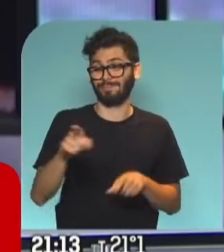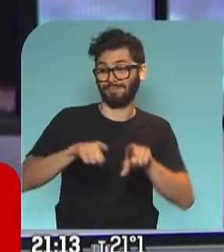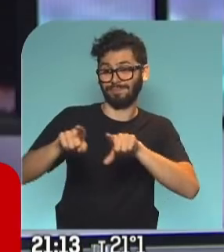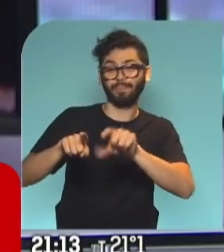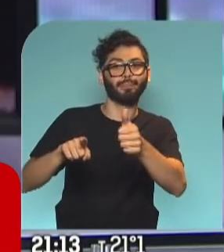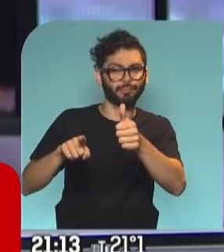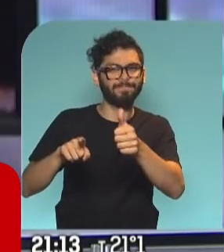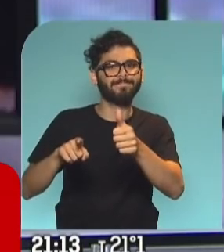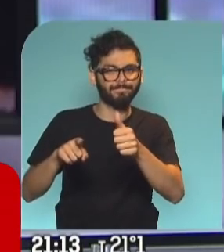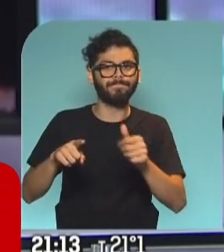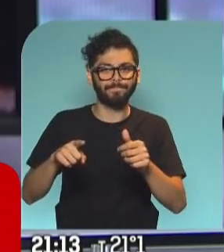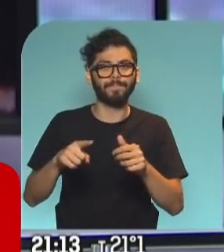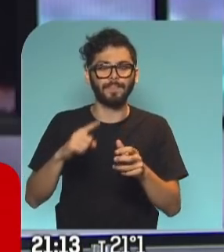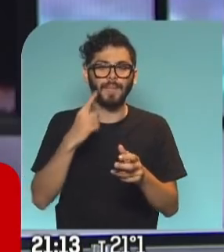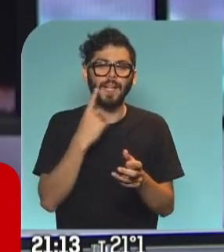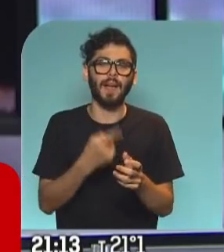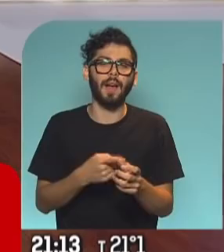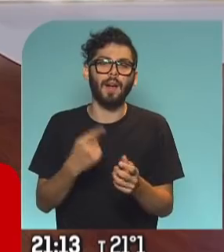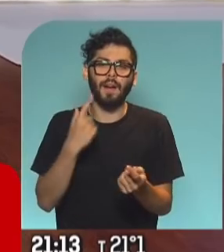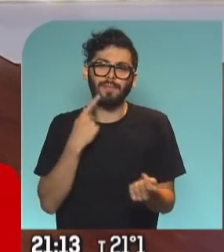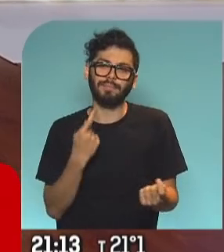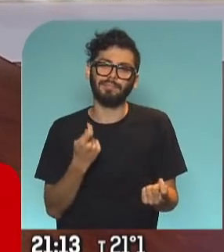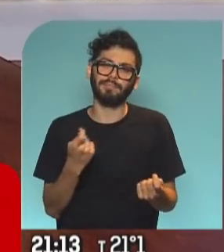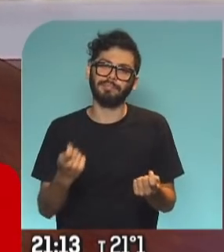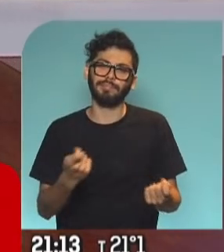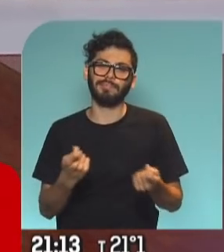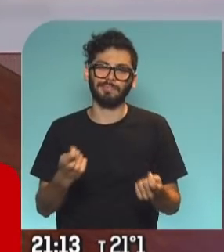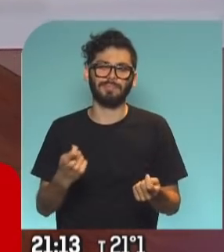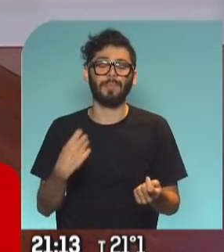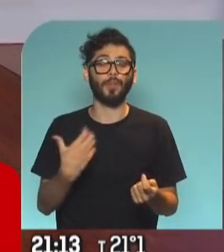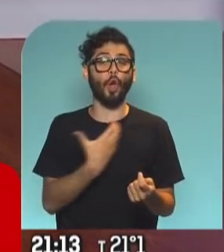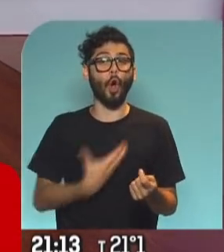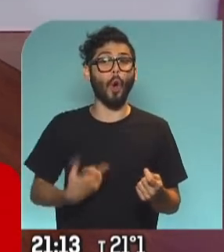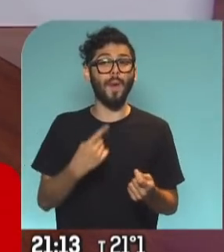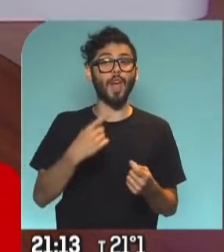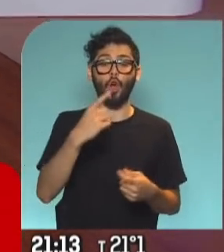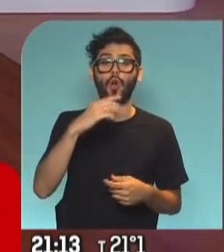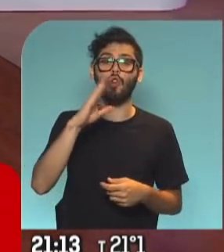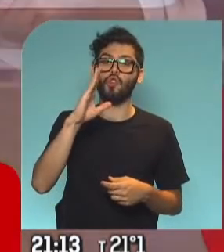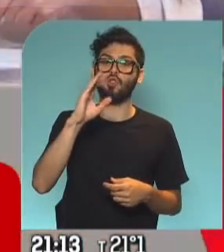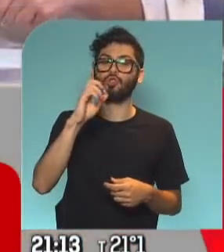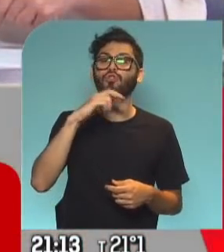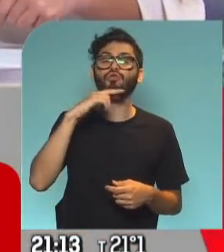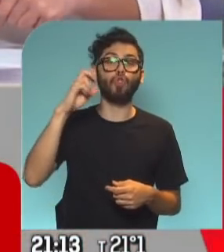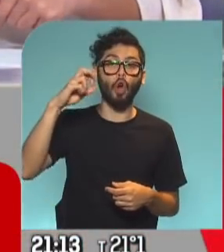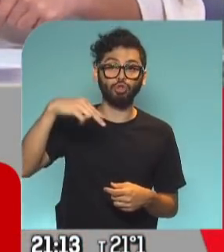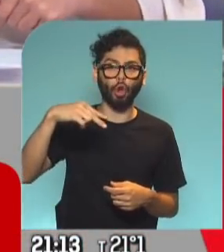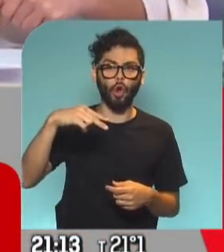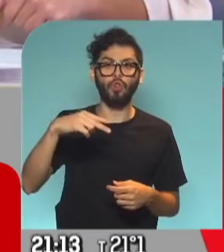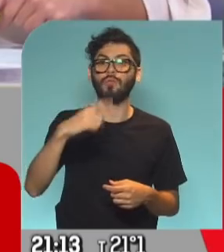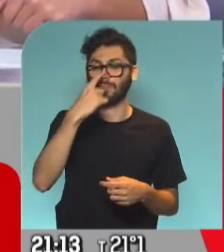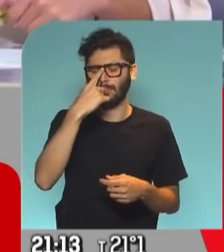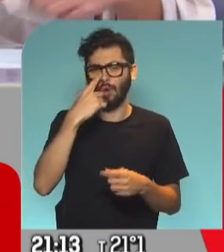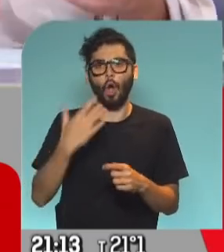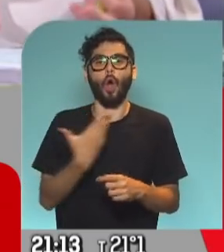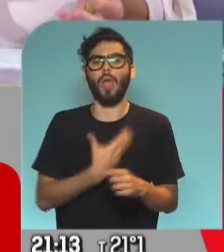están haciendo, la están jugando, la están sabiendo jugar, Ariel. Me refiero al gobierno de Boris Johnson, al gobierno conservador, que trata de